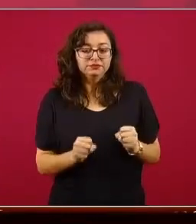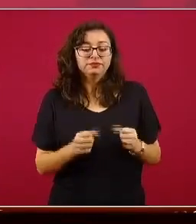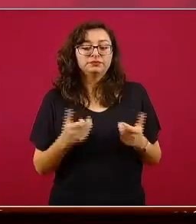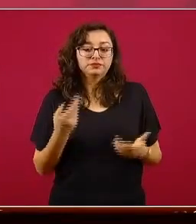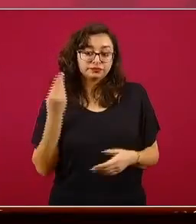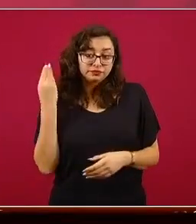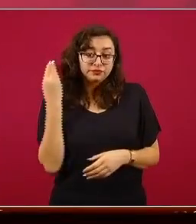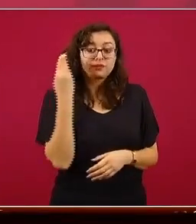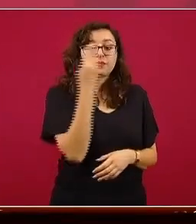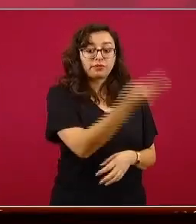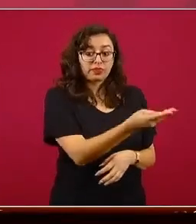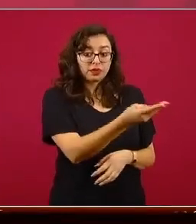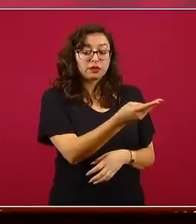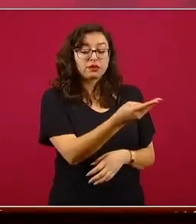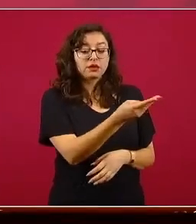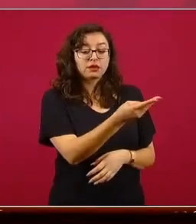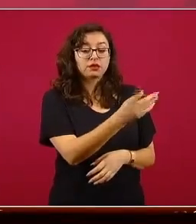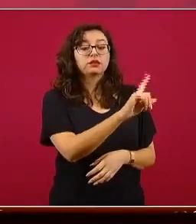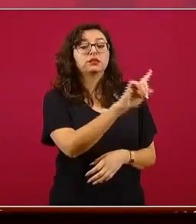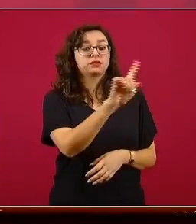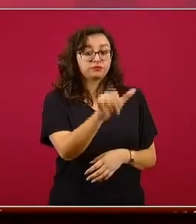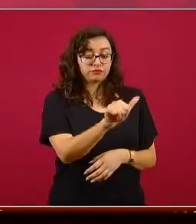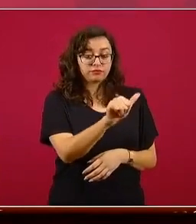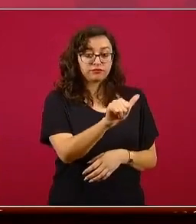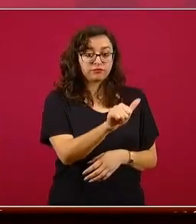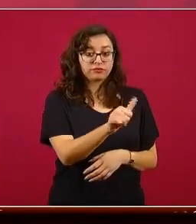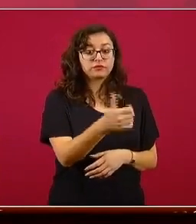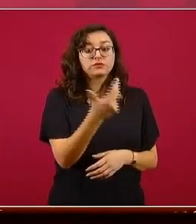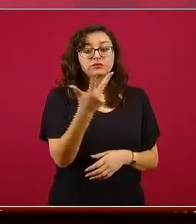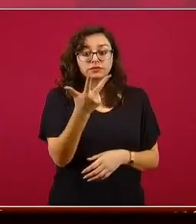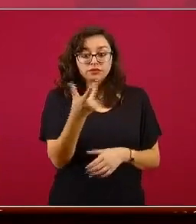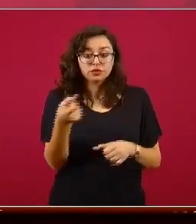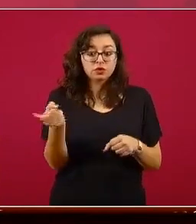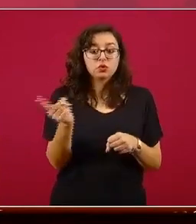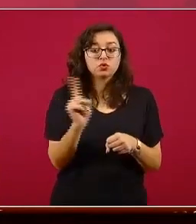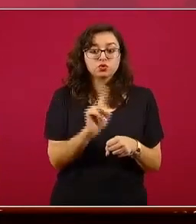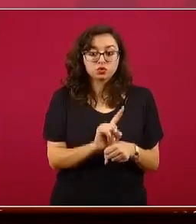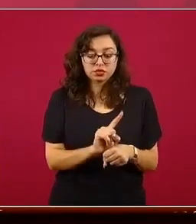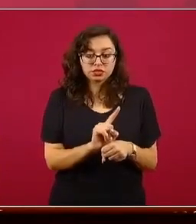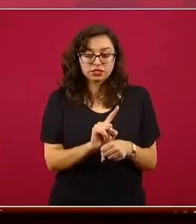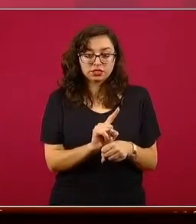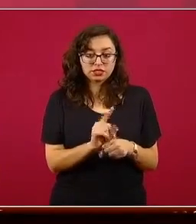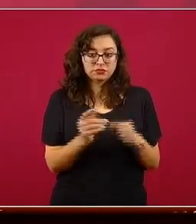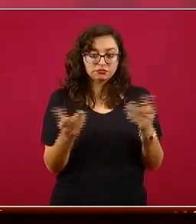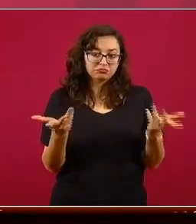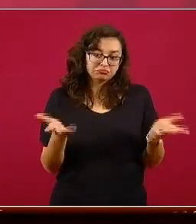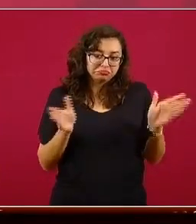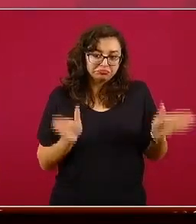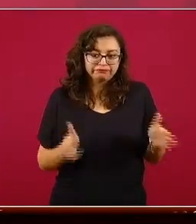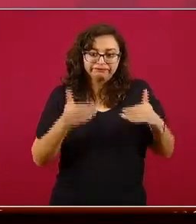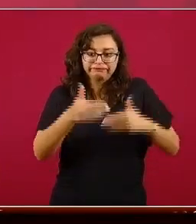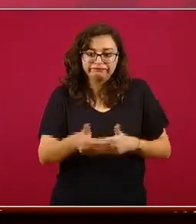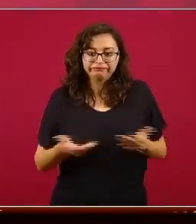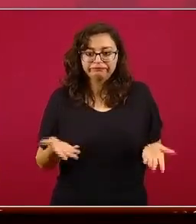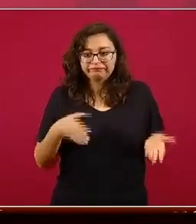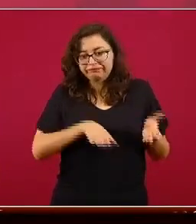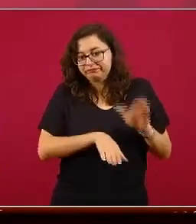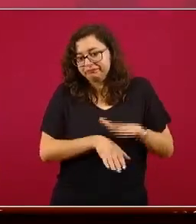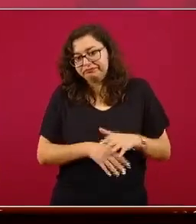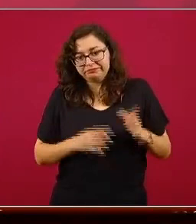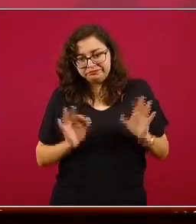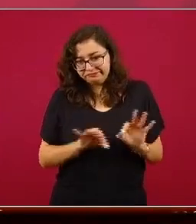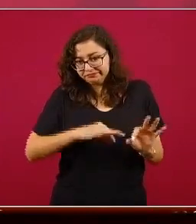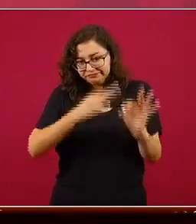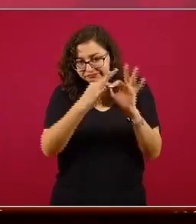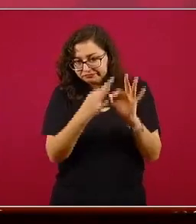la orden de adquisición, Pfizer durante 8 días reconstituye el producto o lo acondiciona, como se llama